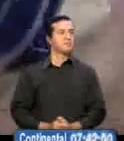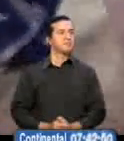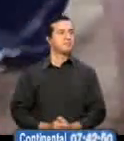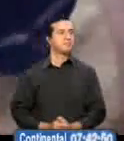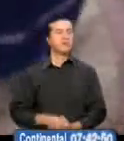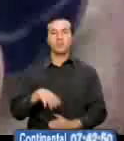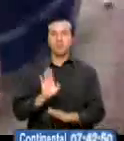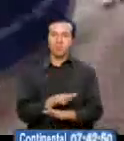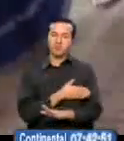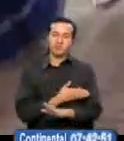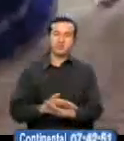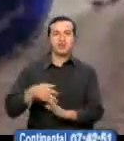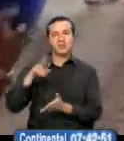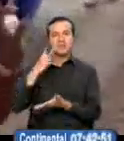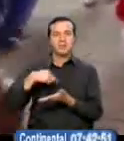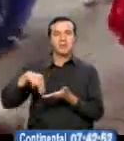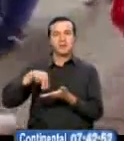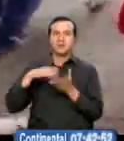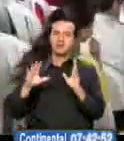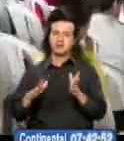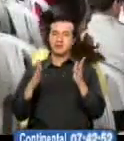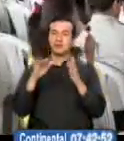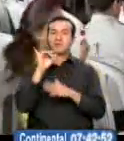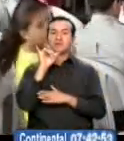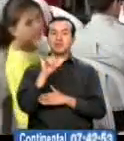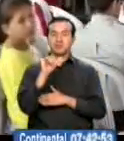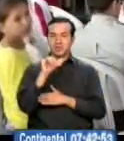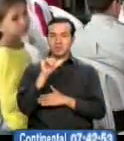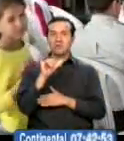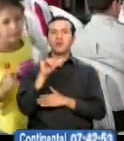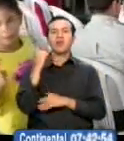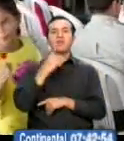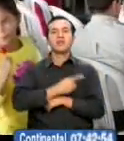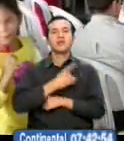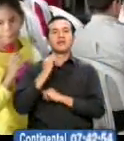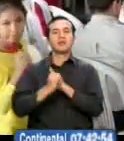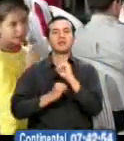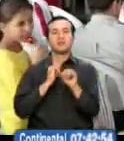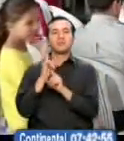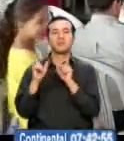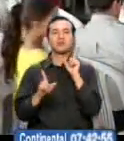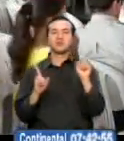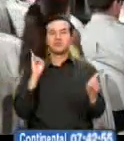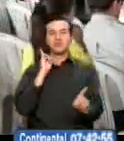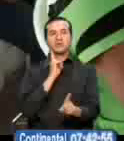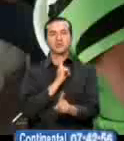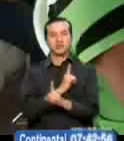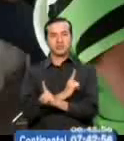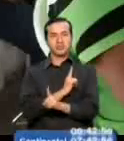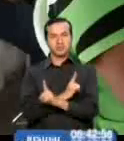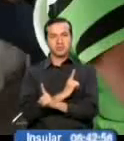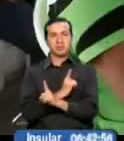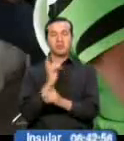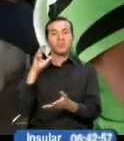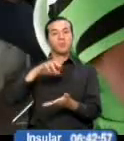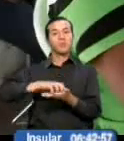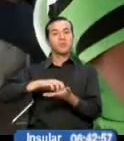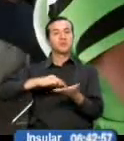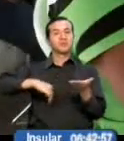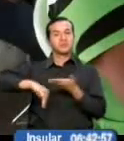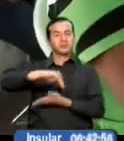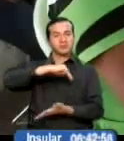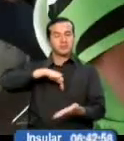Con música, baile y algarabía se celebró este sábado el Día Internacional de las Personas con Discapacidad en la provincia de